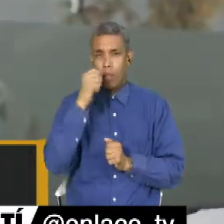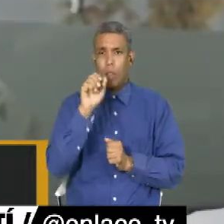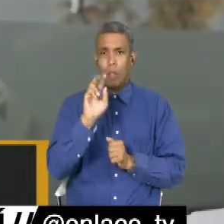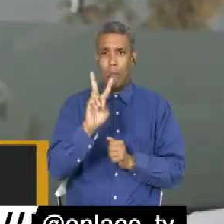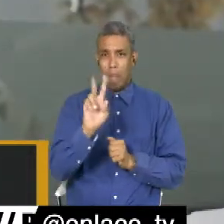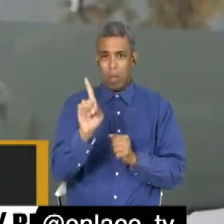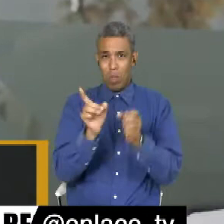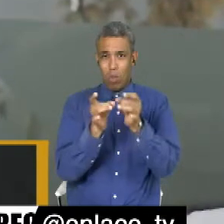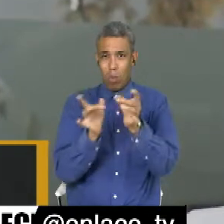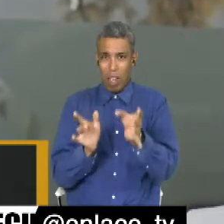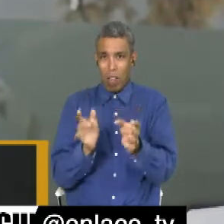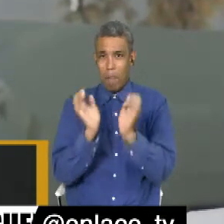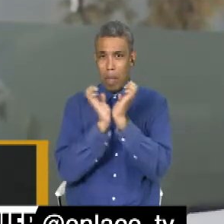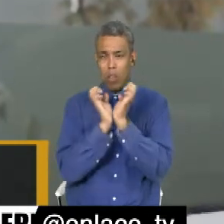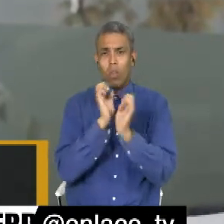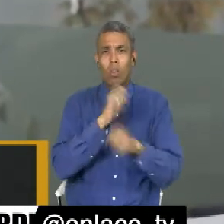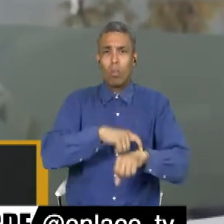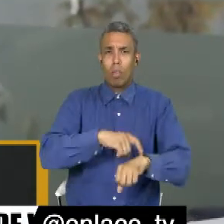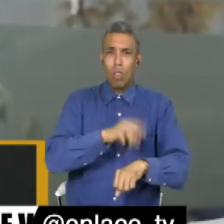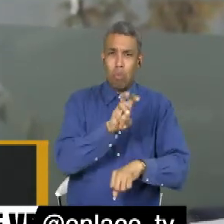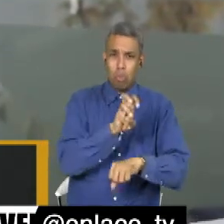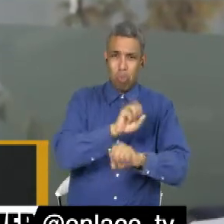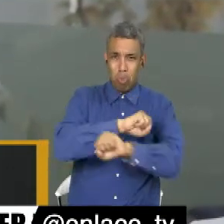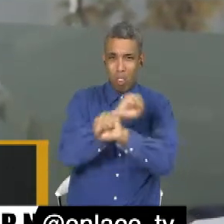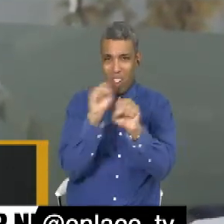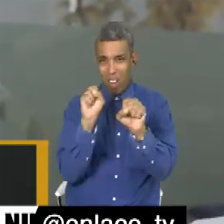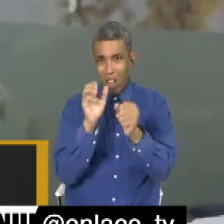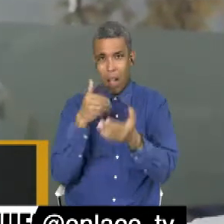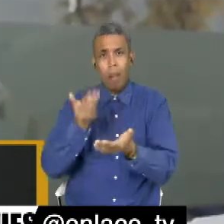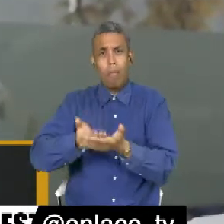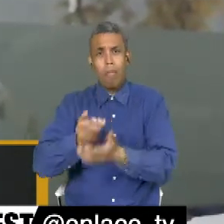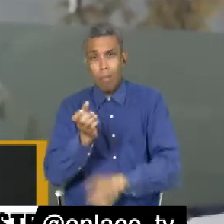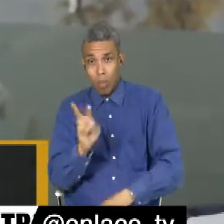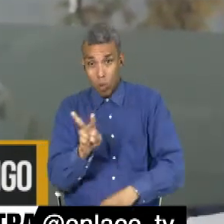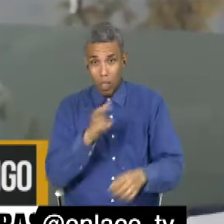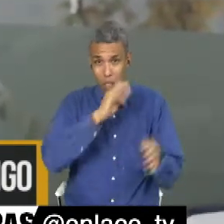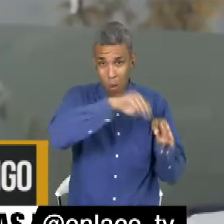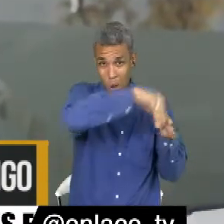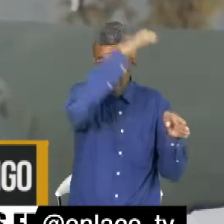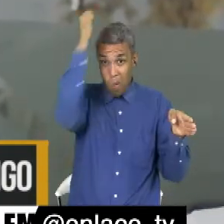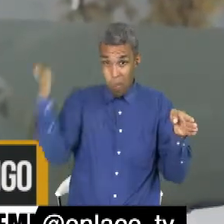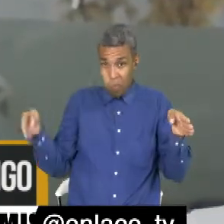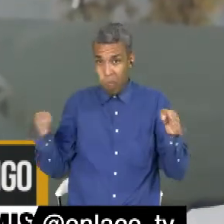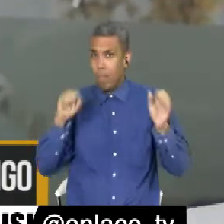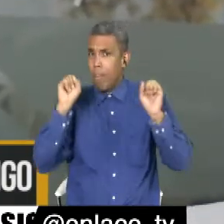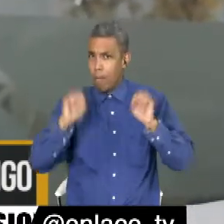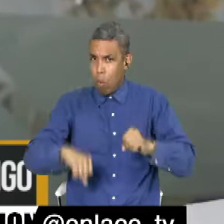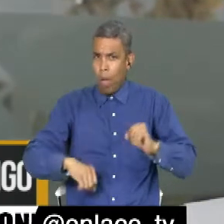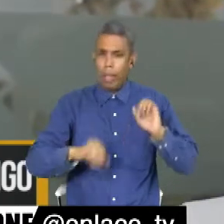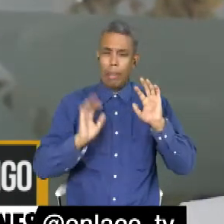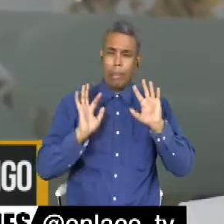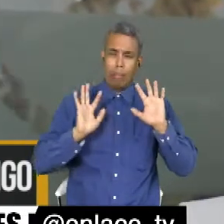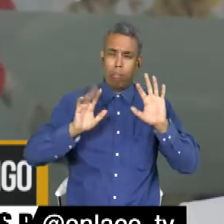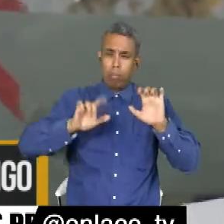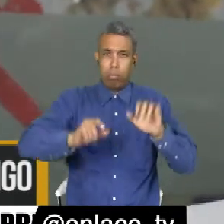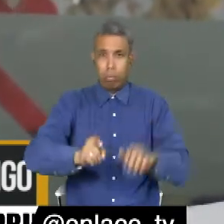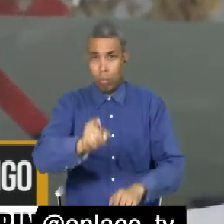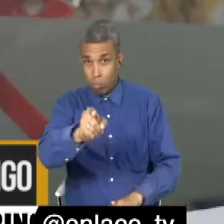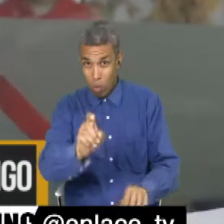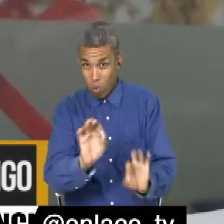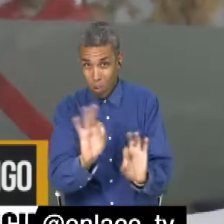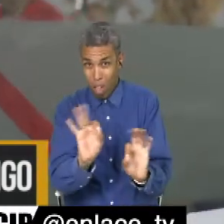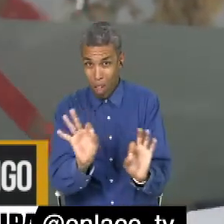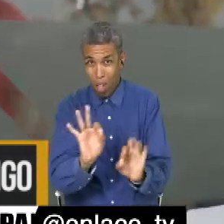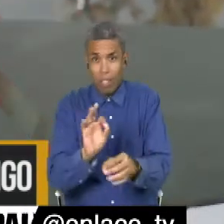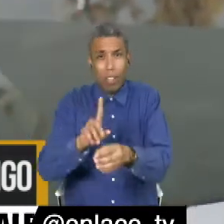de 8 a 12 del día en el Coliseo Luis F. Castellanos, toda persona que viva